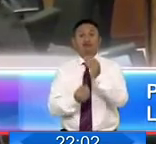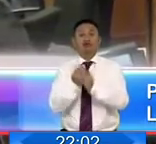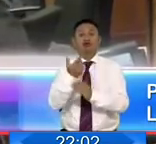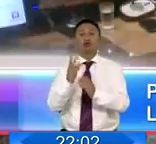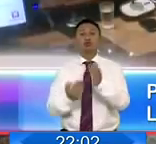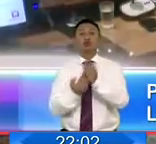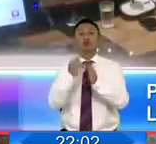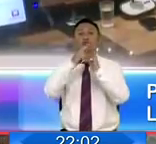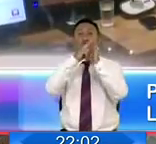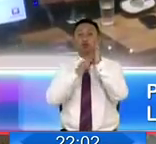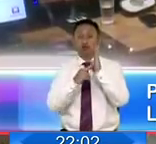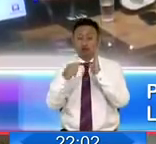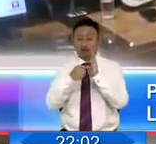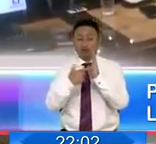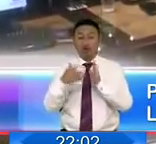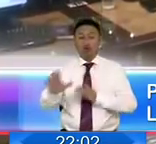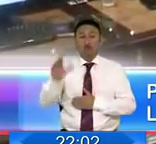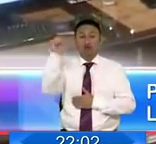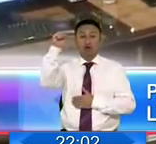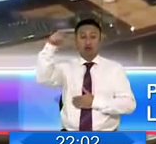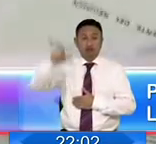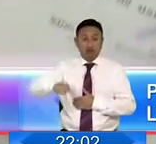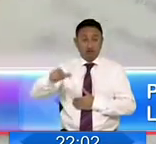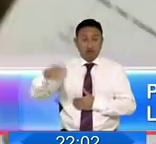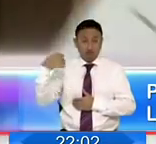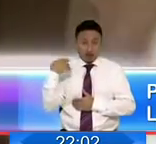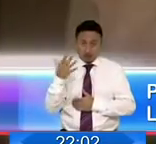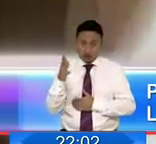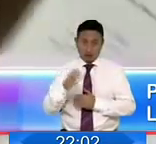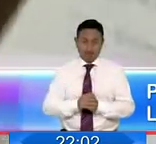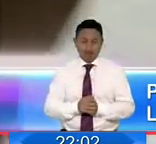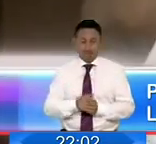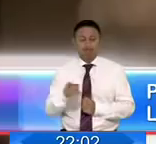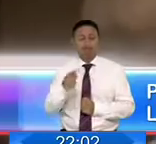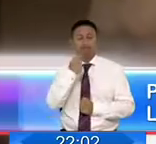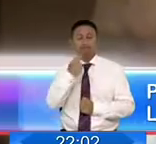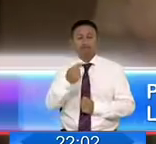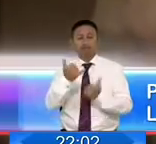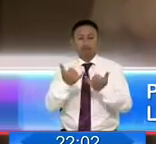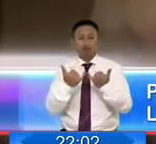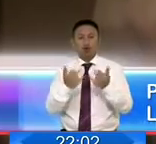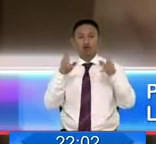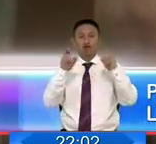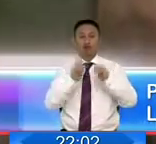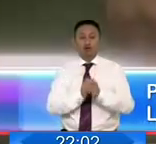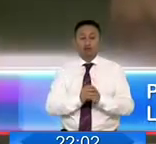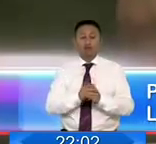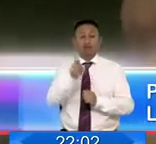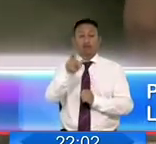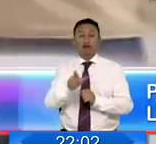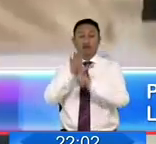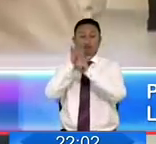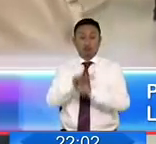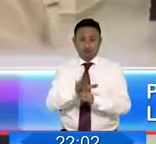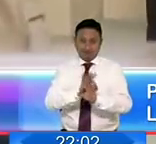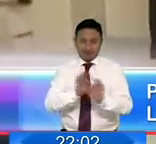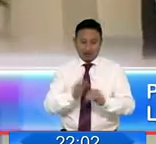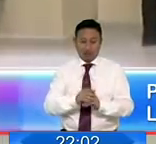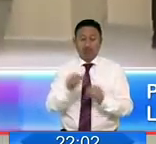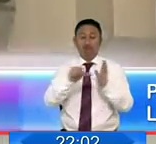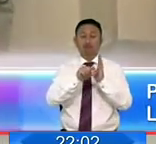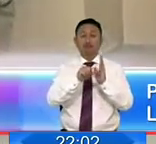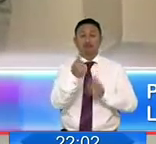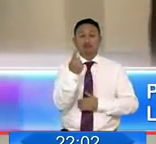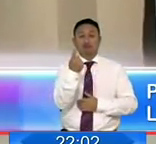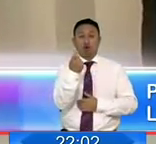registro, contraviene derechos y garantías de las personas. Los argumentos giran alrededor de la no discriminación. En el artículo 11